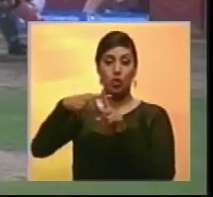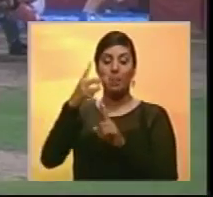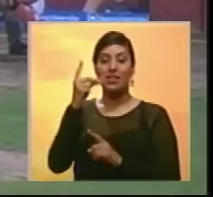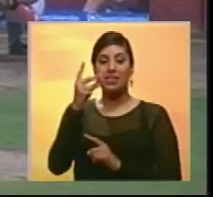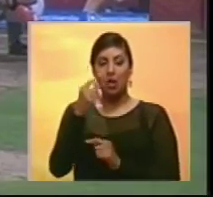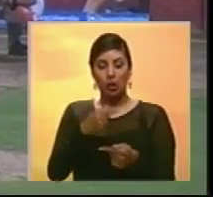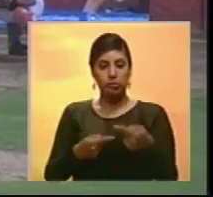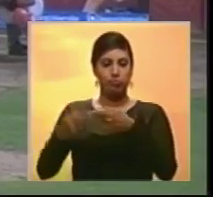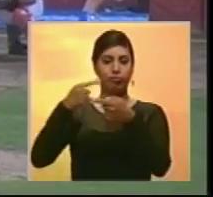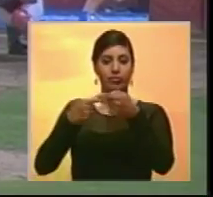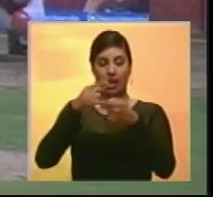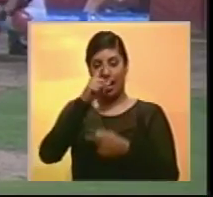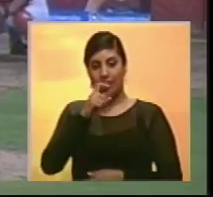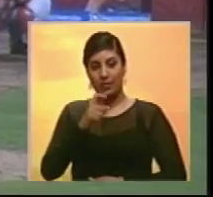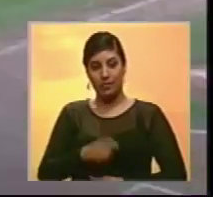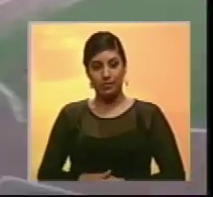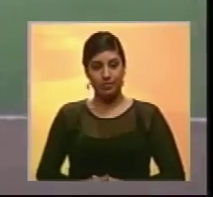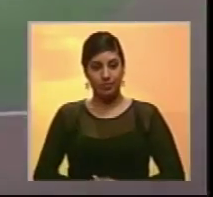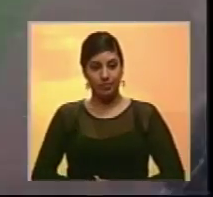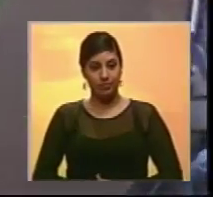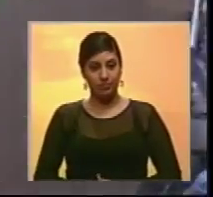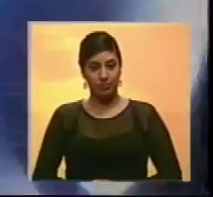segundo revés del año.